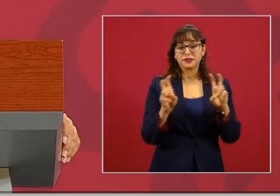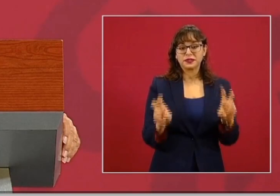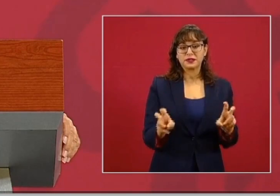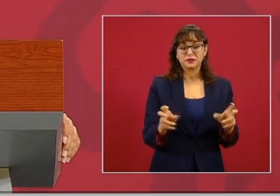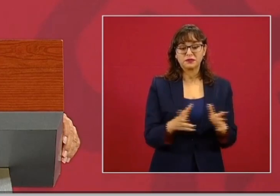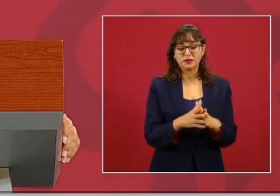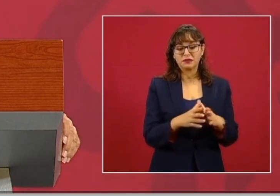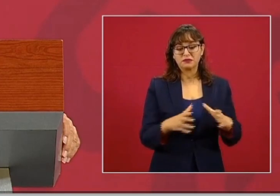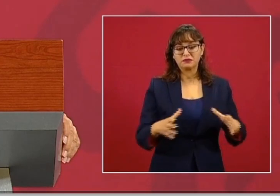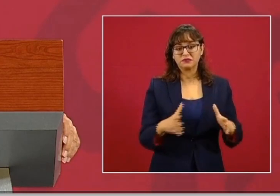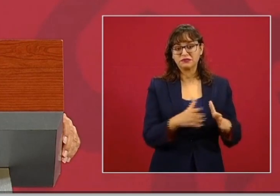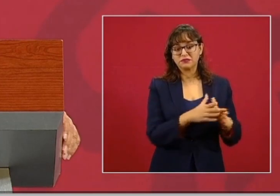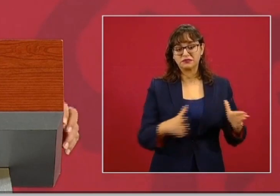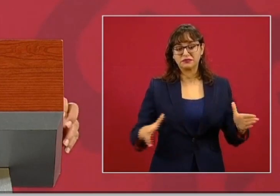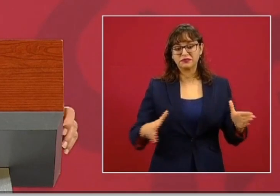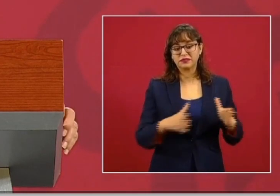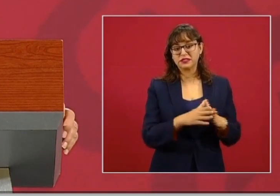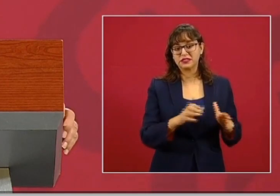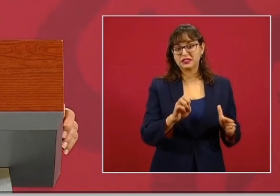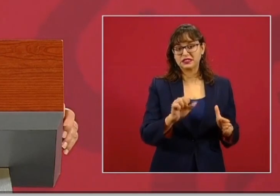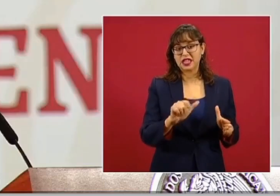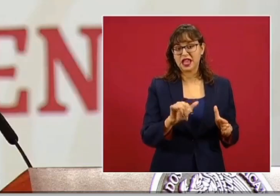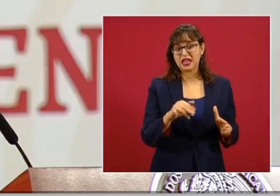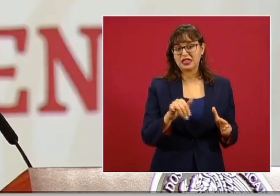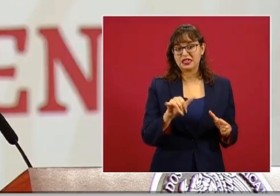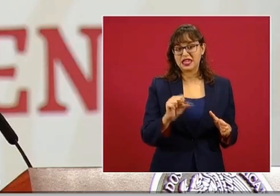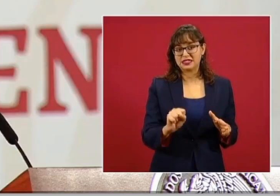hizo para